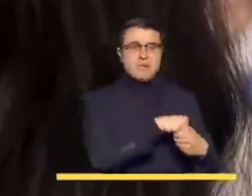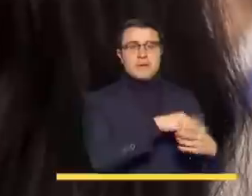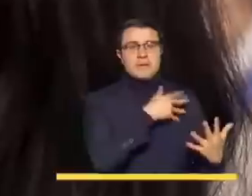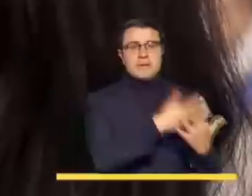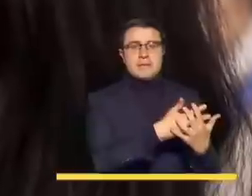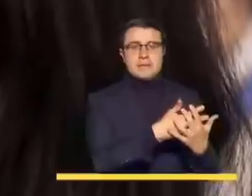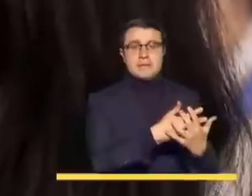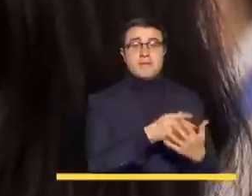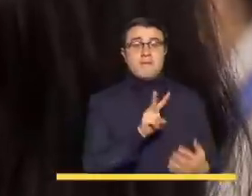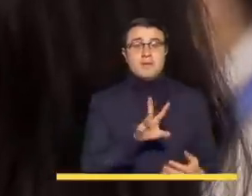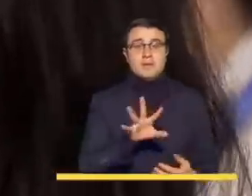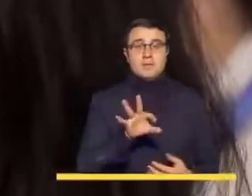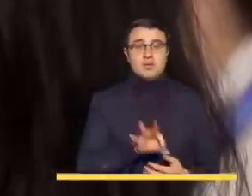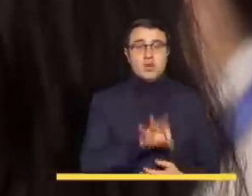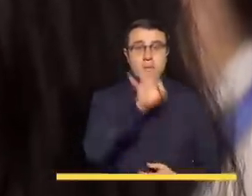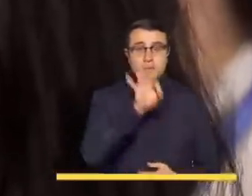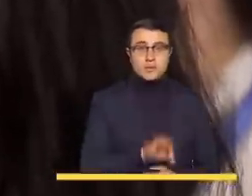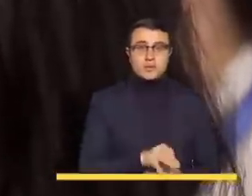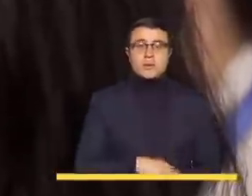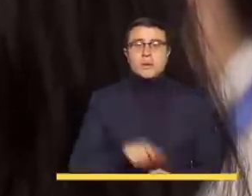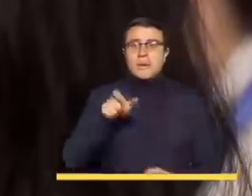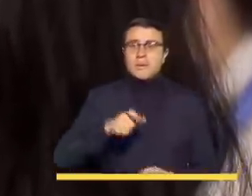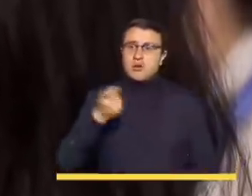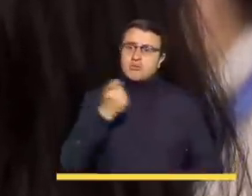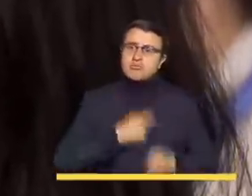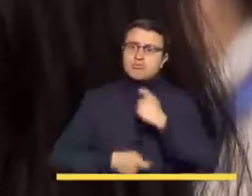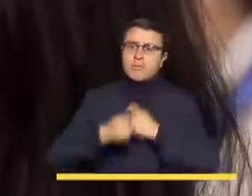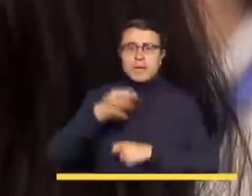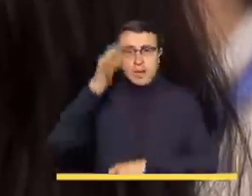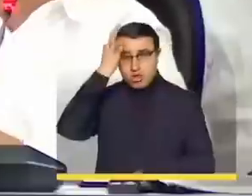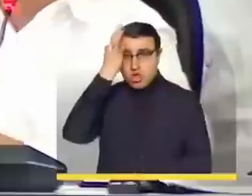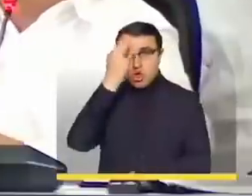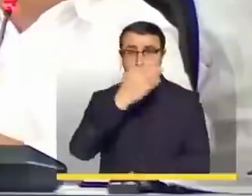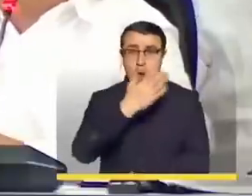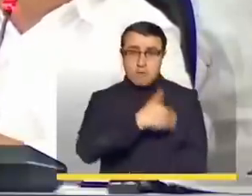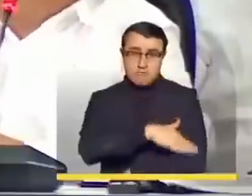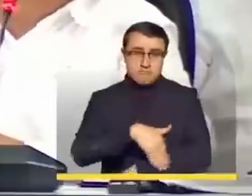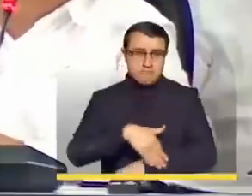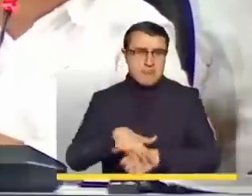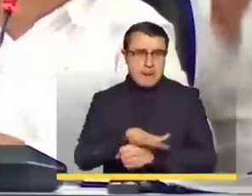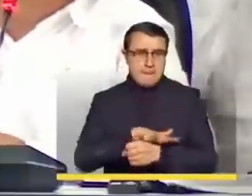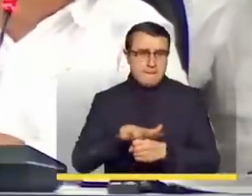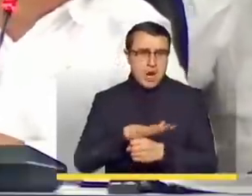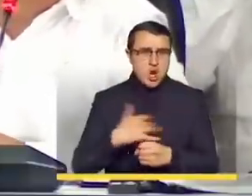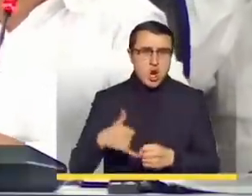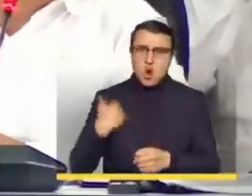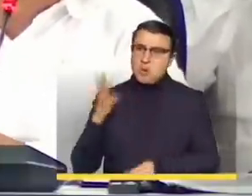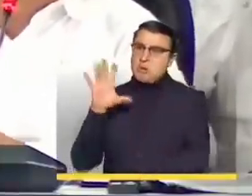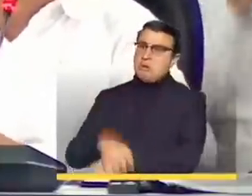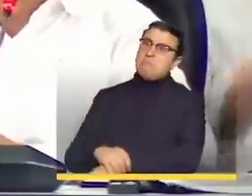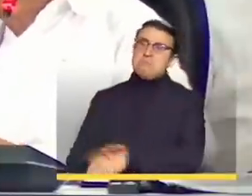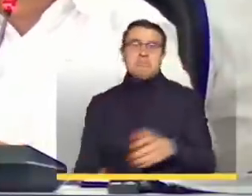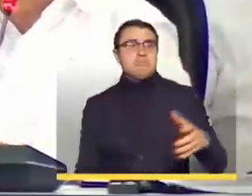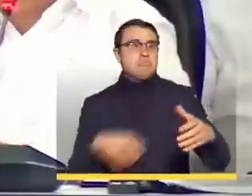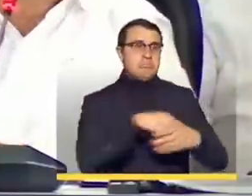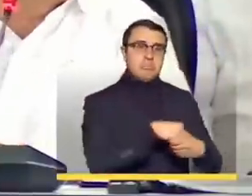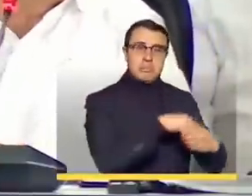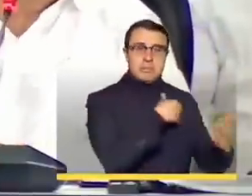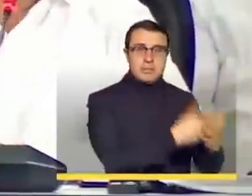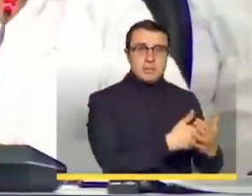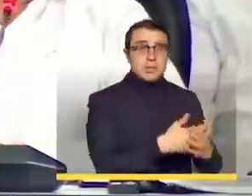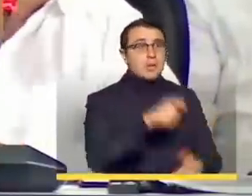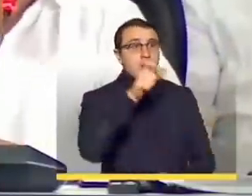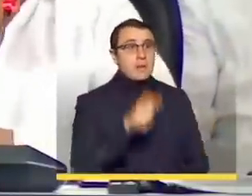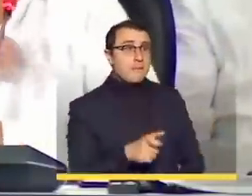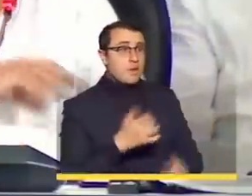25% de los presos. El que vendía droga en un barrio, cogerlo preso, generalmente un joven, y a la cárcel. Y el que